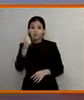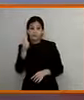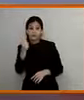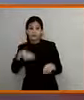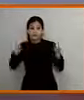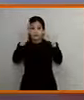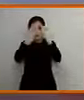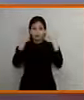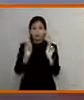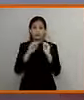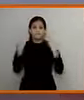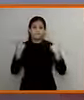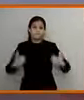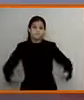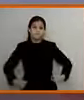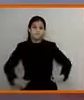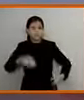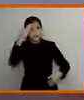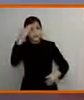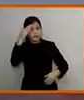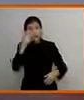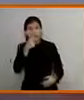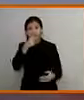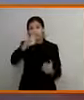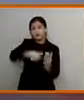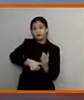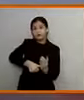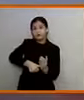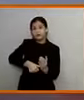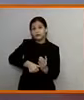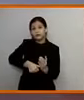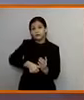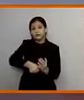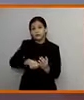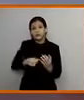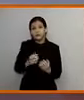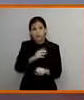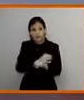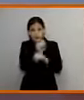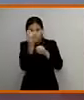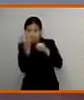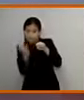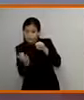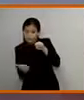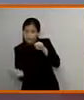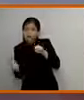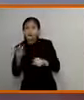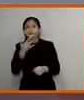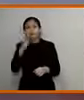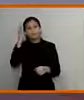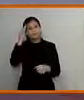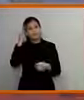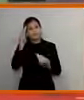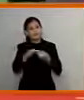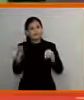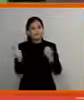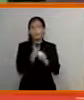cuadro del cuerpo lo podemos encontrar en Afrende, su carta astrológica, Aries. Mucha suerte, jugador, si usted invirtió para más uno.